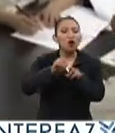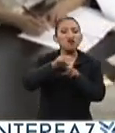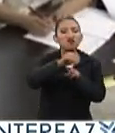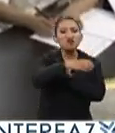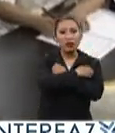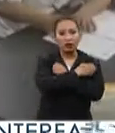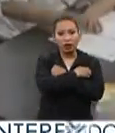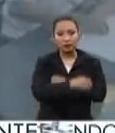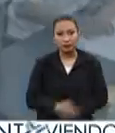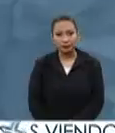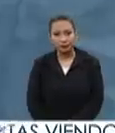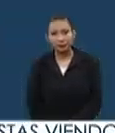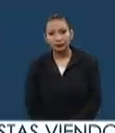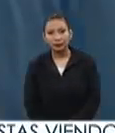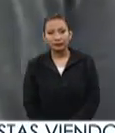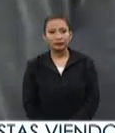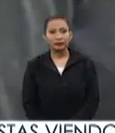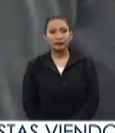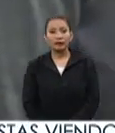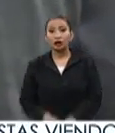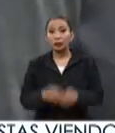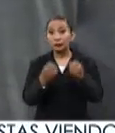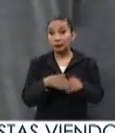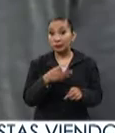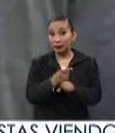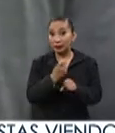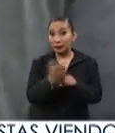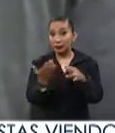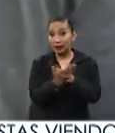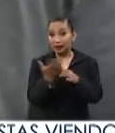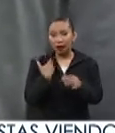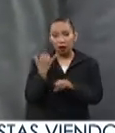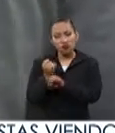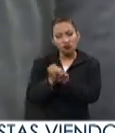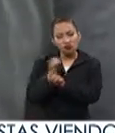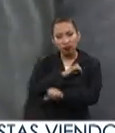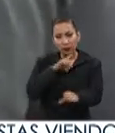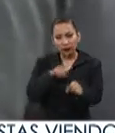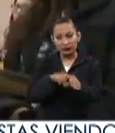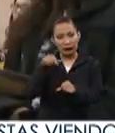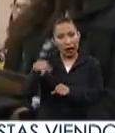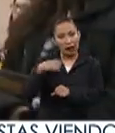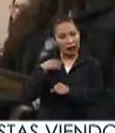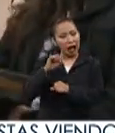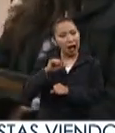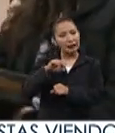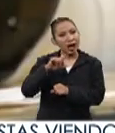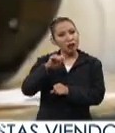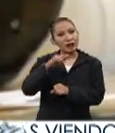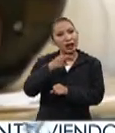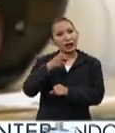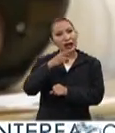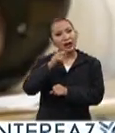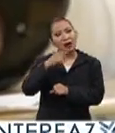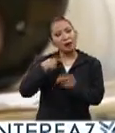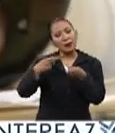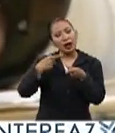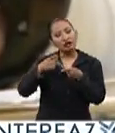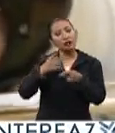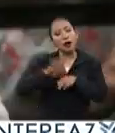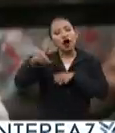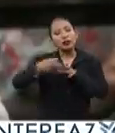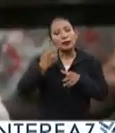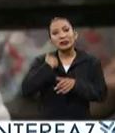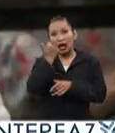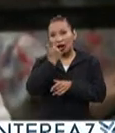en la educación. No te pierdas la primera parte de un trabajo especial que Ana Luisa Guerrero nos preparó sobre